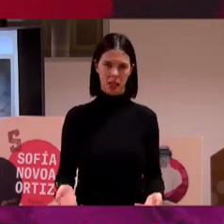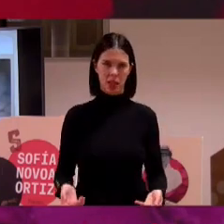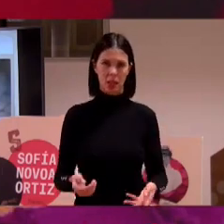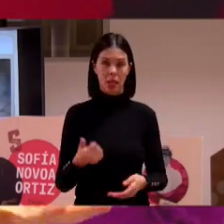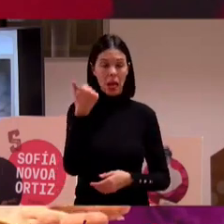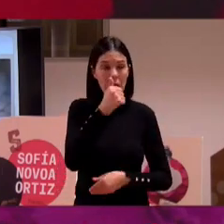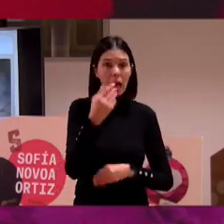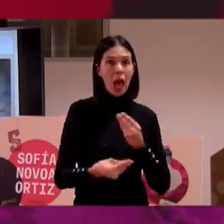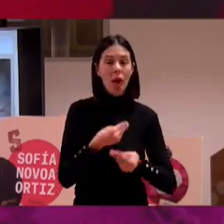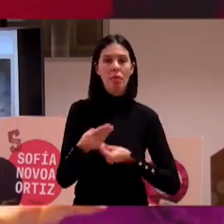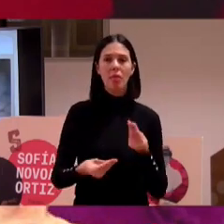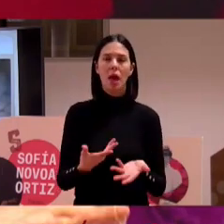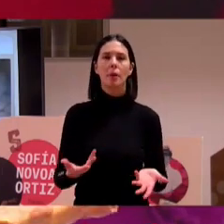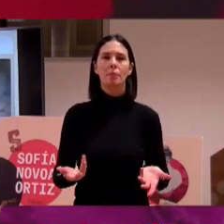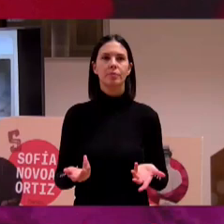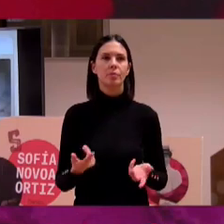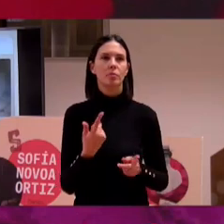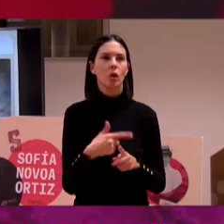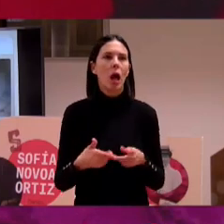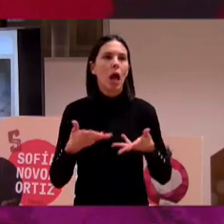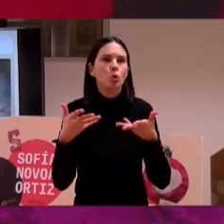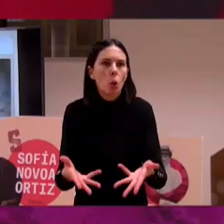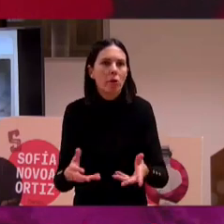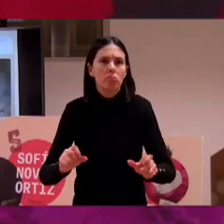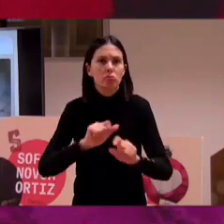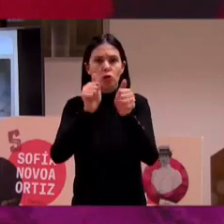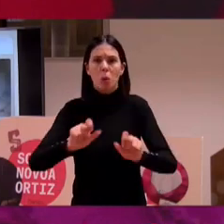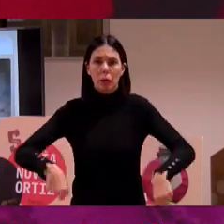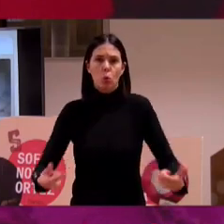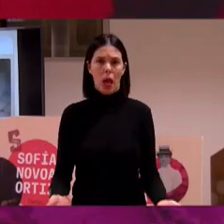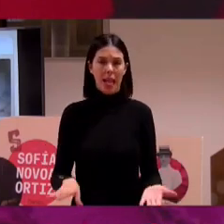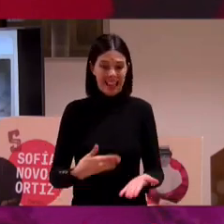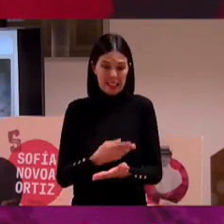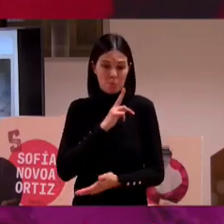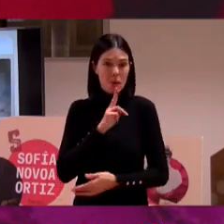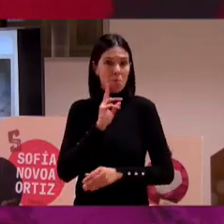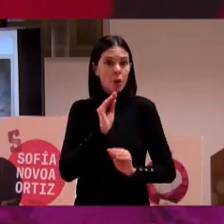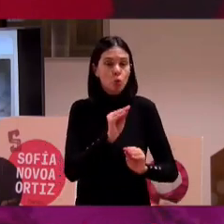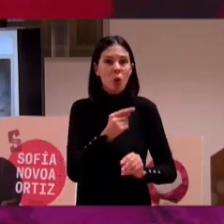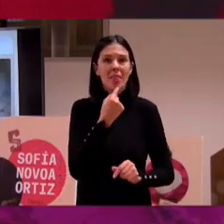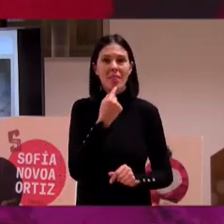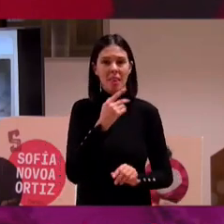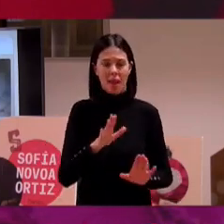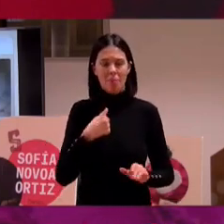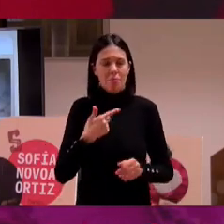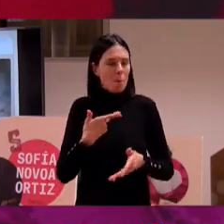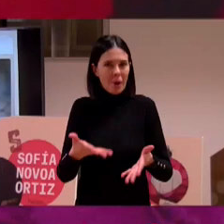facía favores, pero de maneira natural. E incluso a nai tiña un dito que era que a mí me